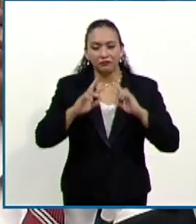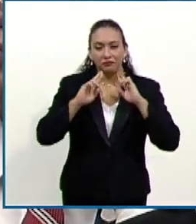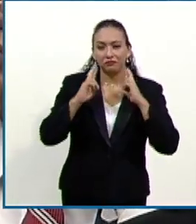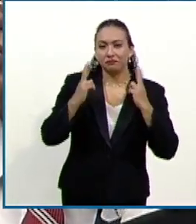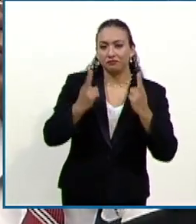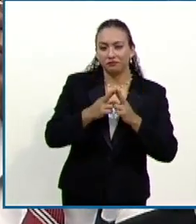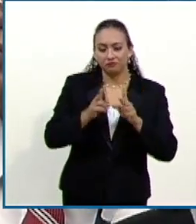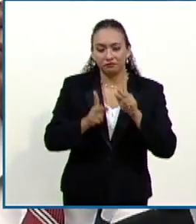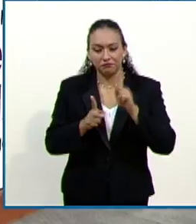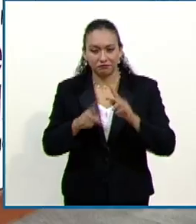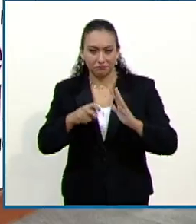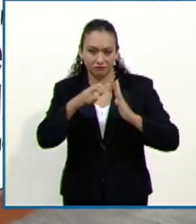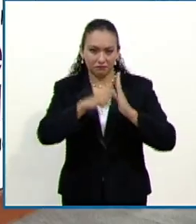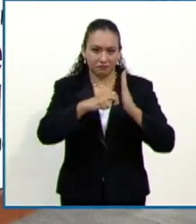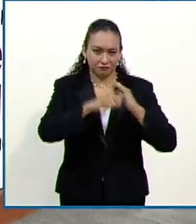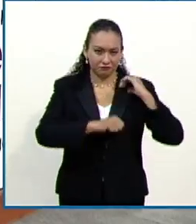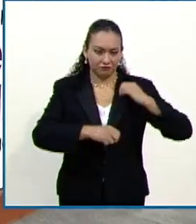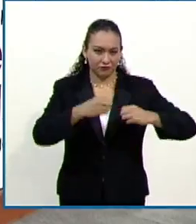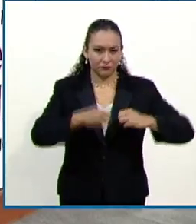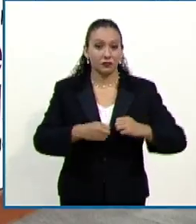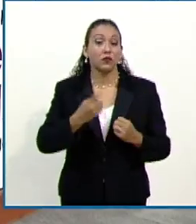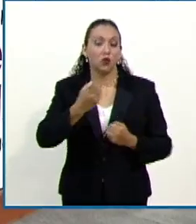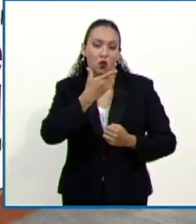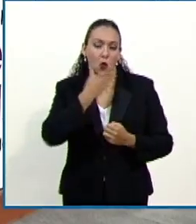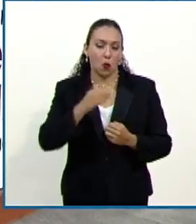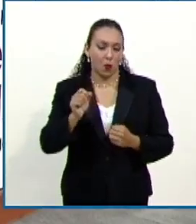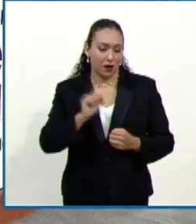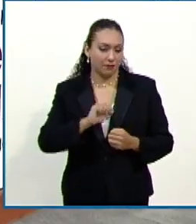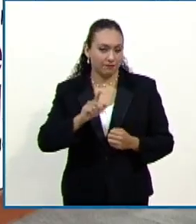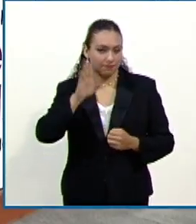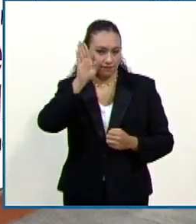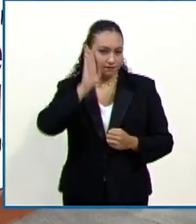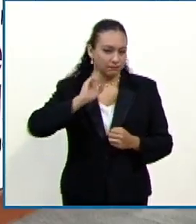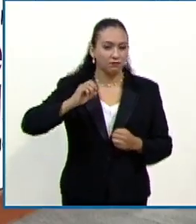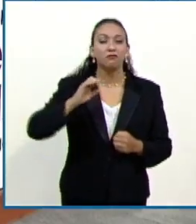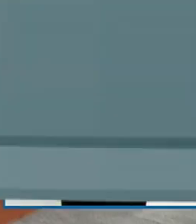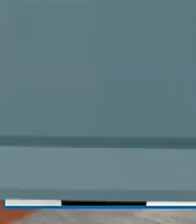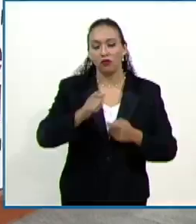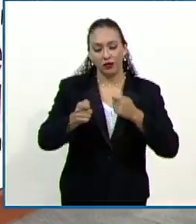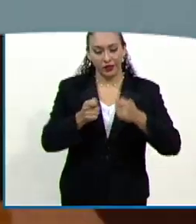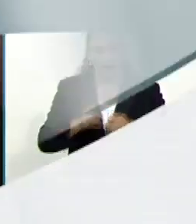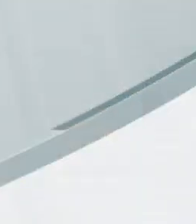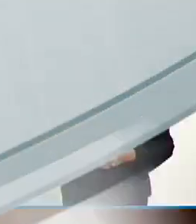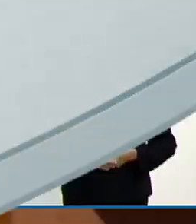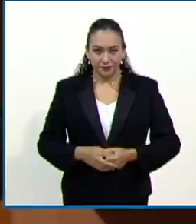Judicatura, que moderó el ministro Juan Luis González Alcántara Carrancá.